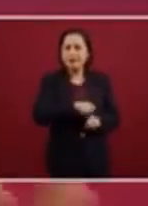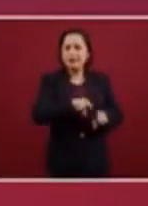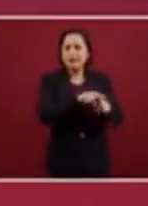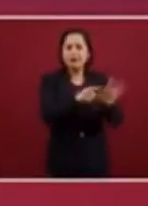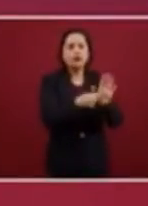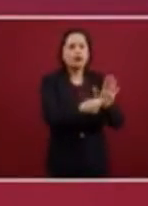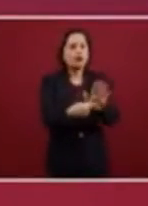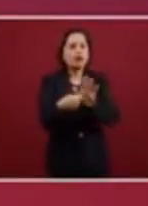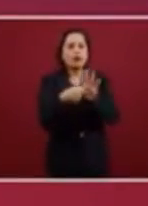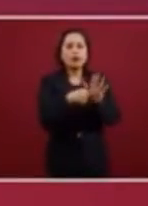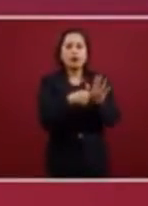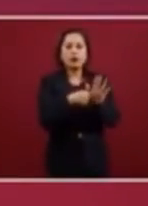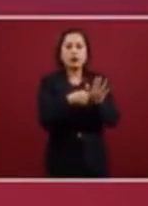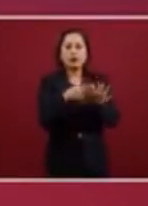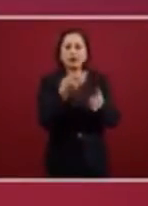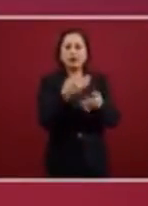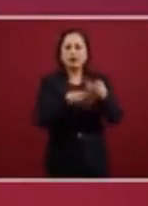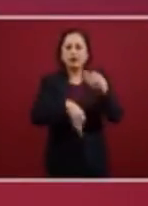era